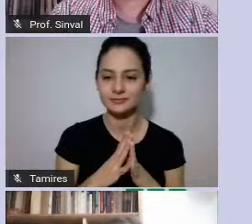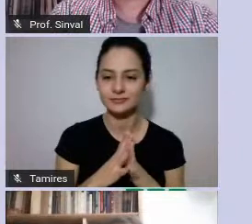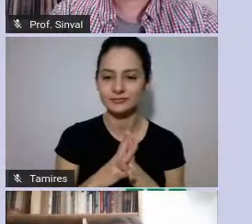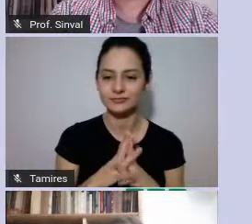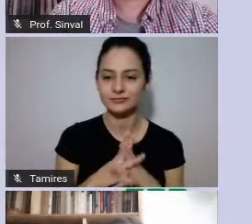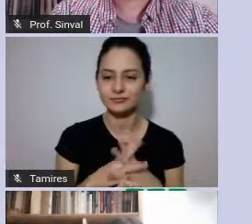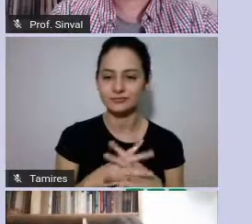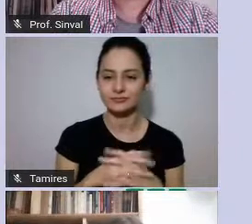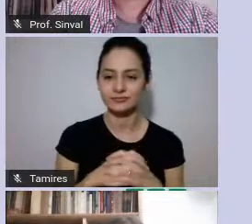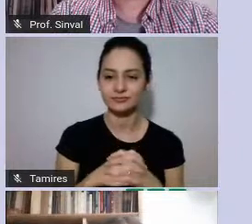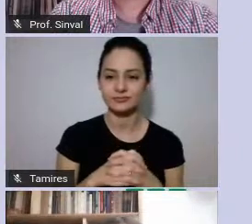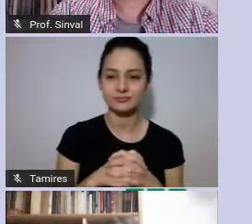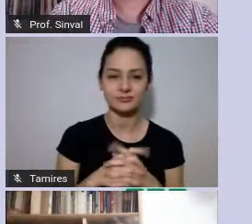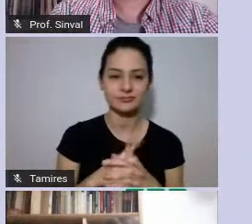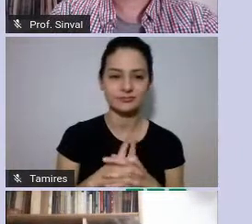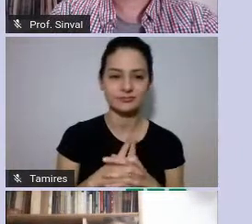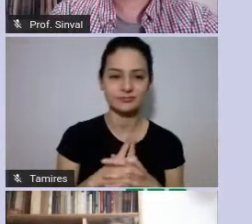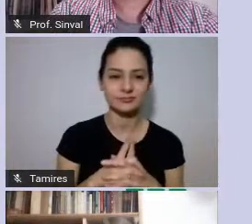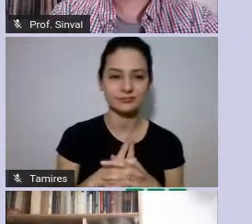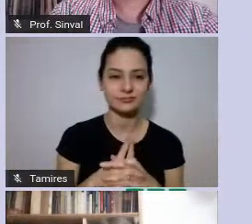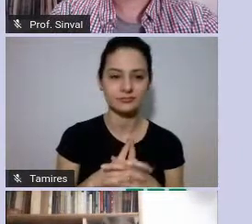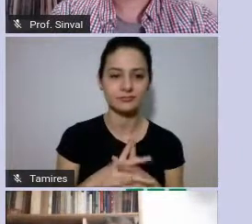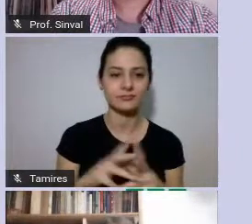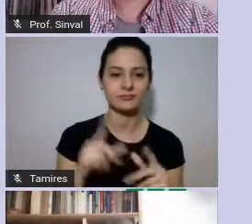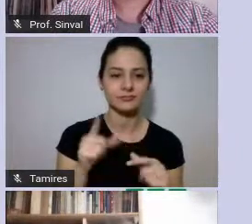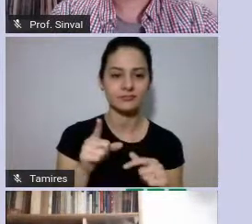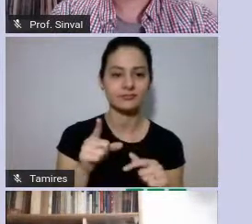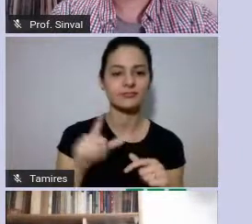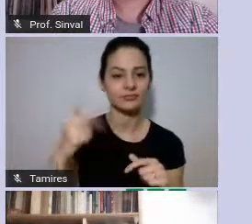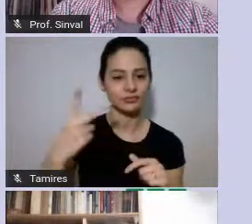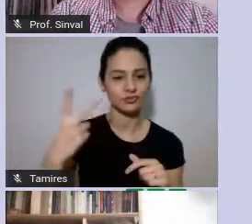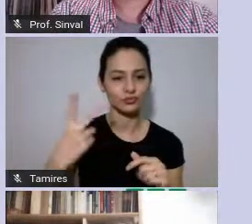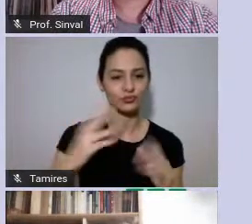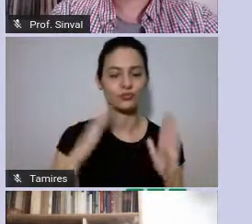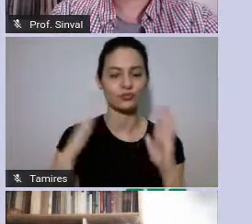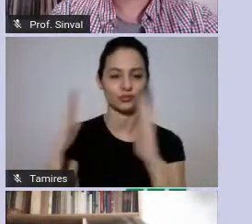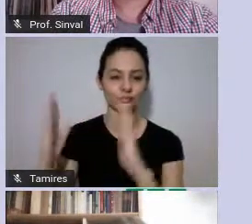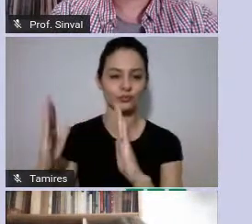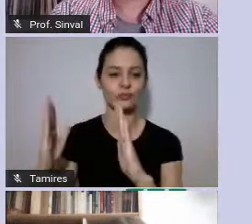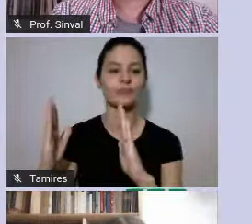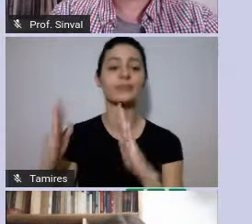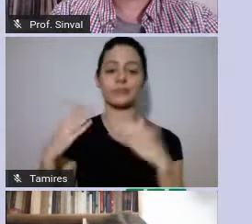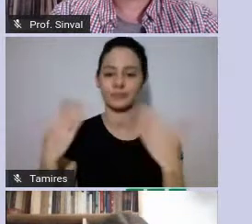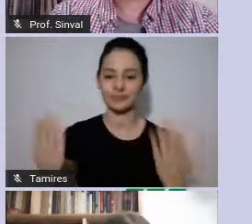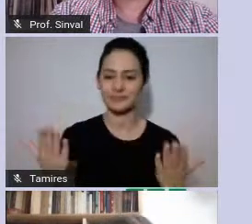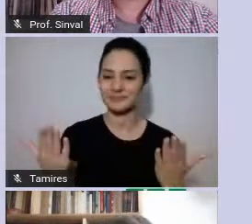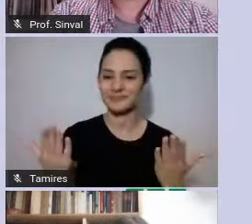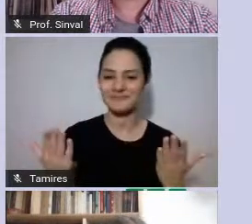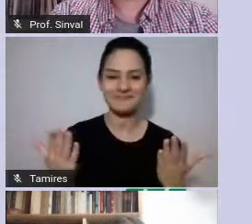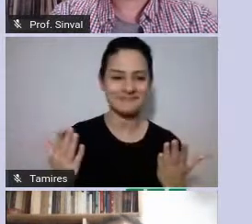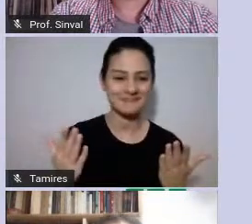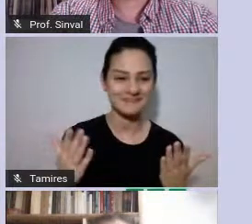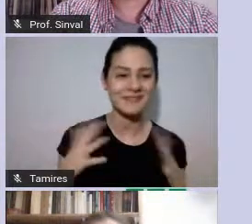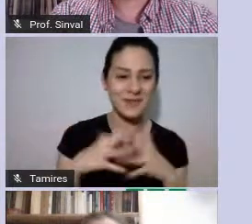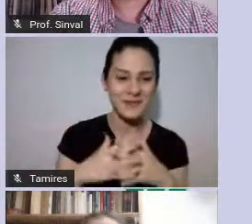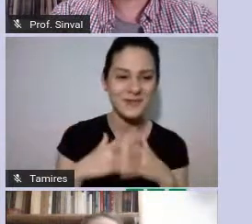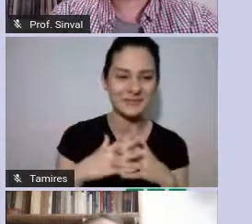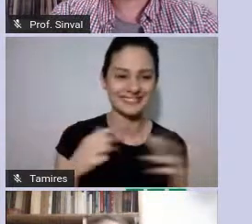Eso, estamos en la segunda sección y las imágenes que corresponden a la segunda sección. Entonces, porque me empiezo a confundir yo